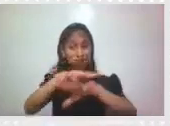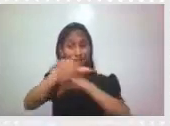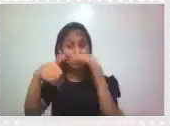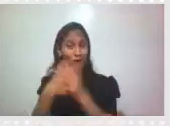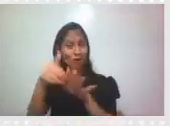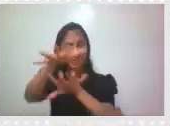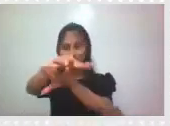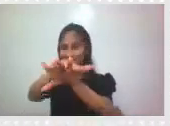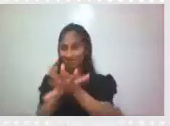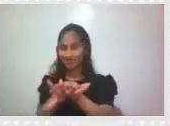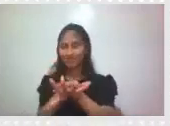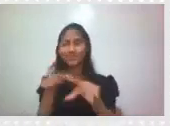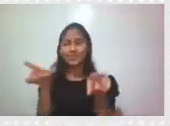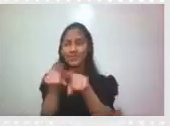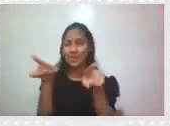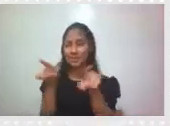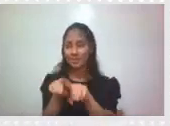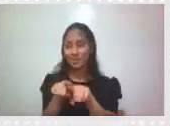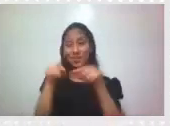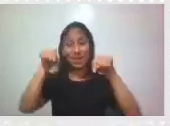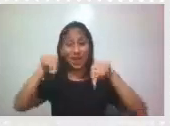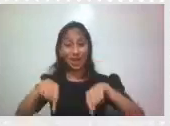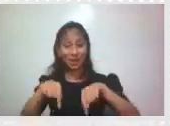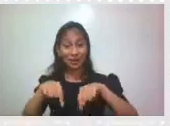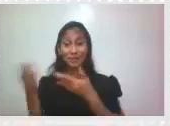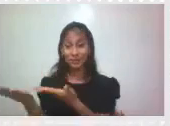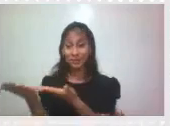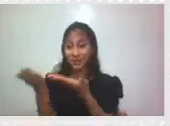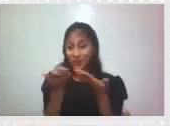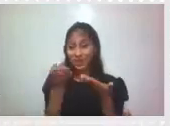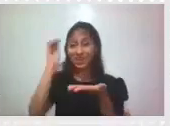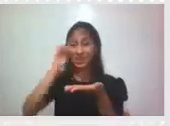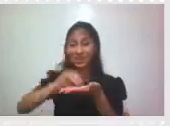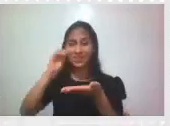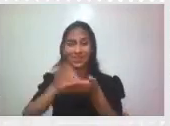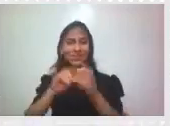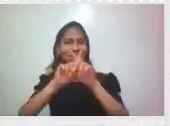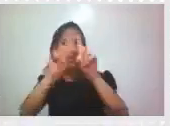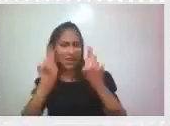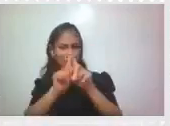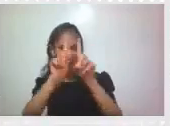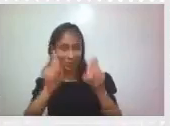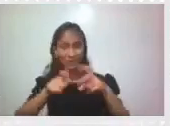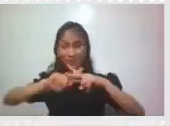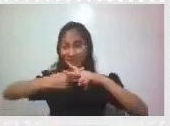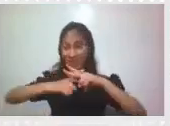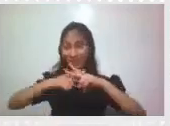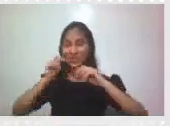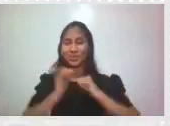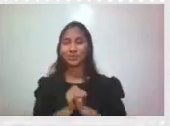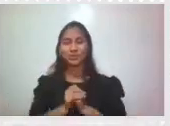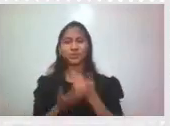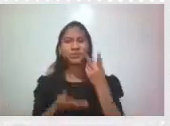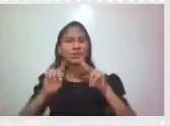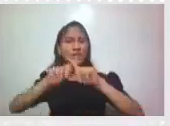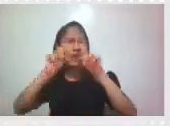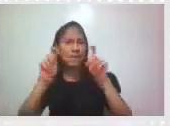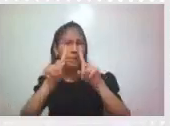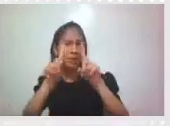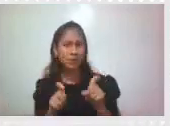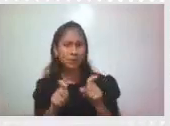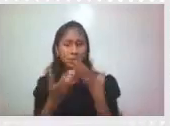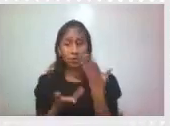inclusión. Y además vamos a aprovechar para presentar nuevamente la pregunta de la trivia, que era la